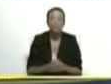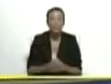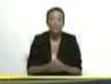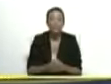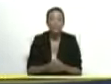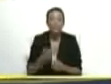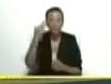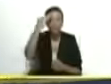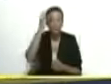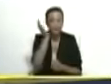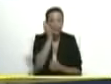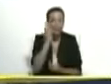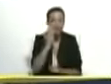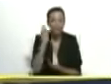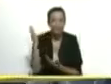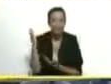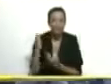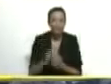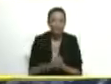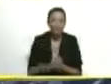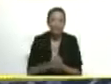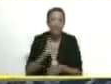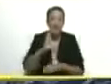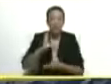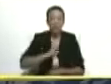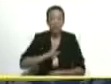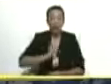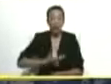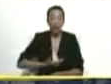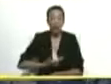Carmen Teresa de Caracas, su alcaldesa.